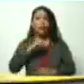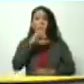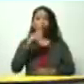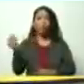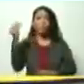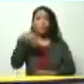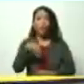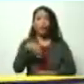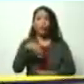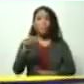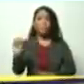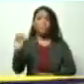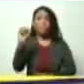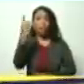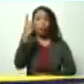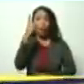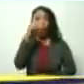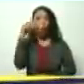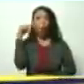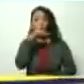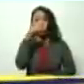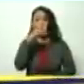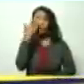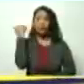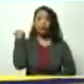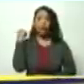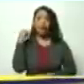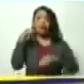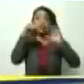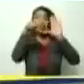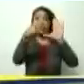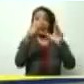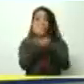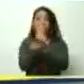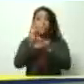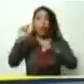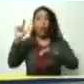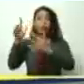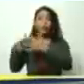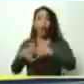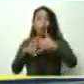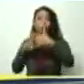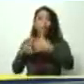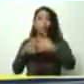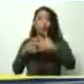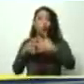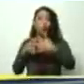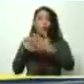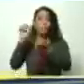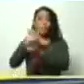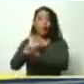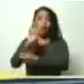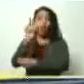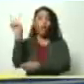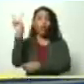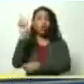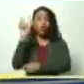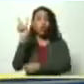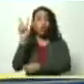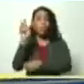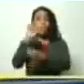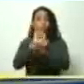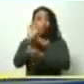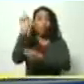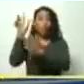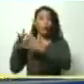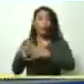presidente el pasado primero de octubre Venezuela excarceló a seis empresarios de nacionalidad estadounidense y Estados Unidos excarceló a dos venezolanos que estaban presos en Nueva